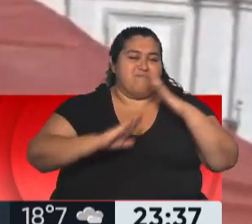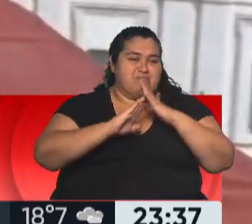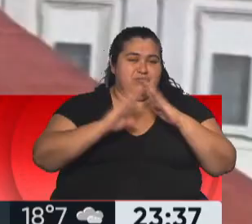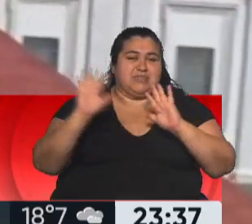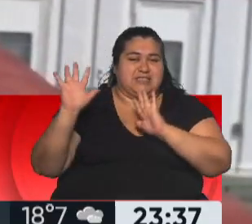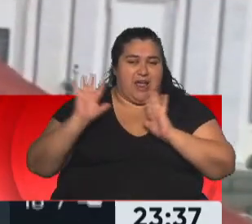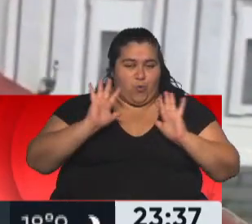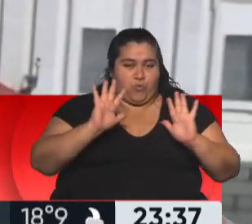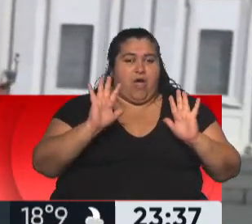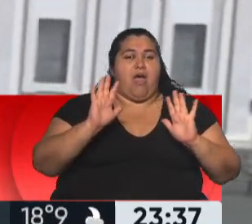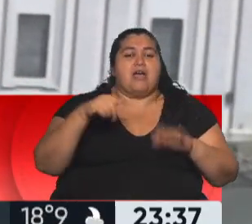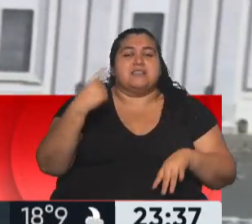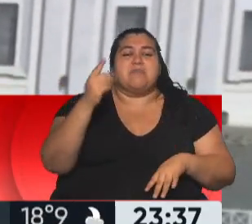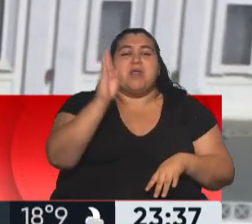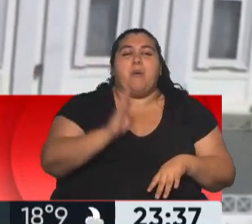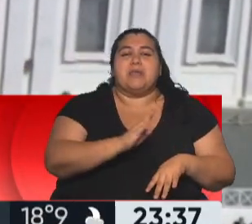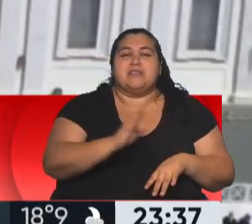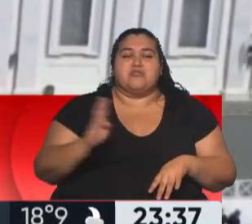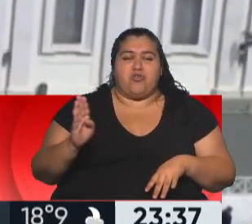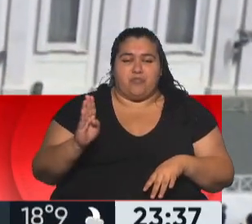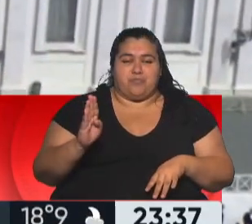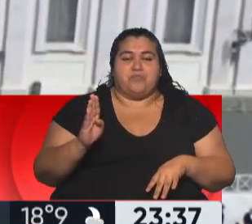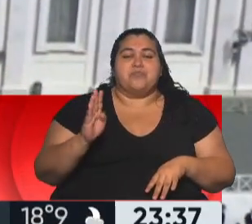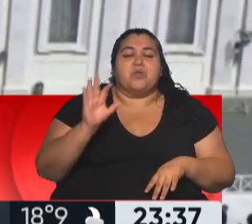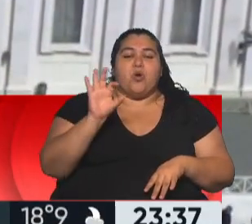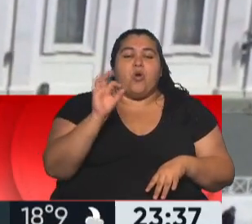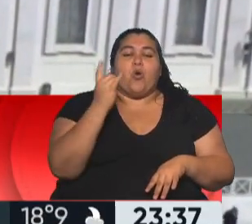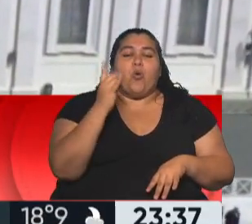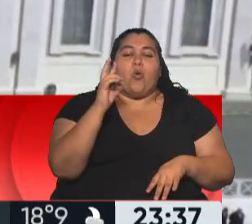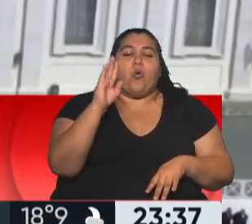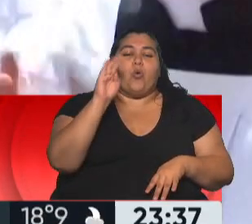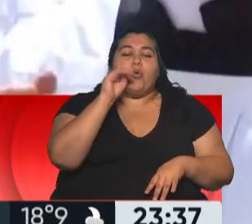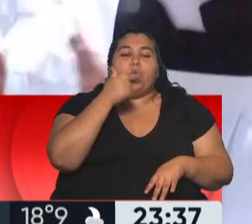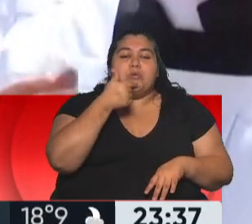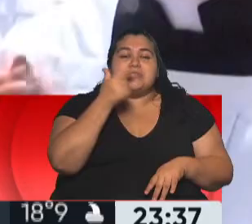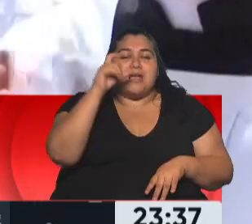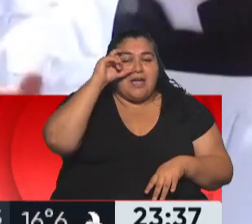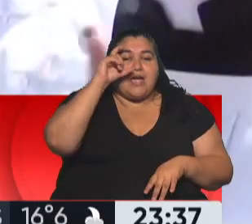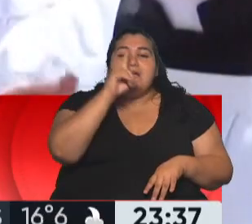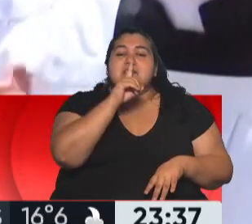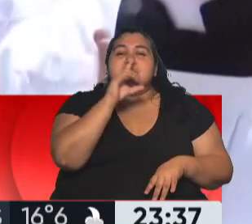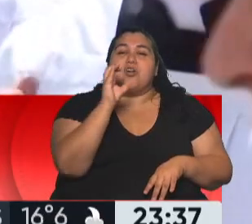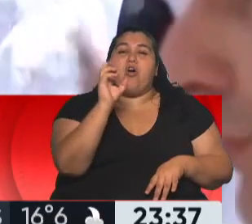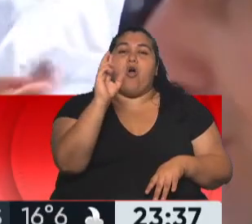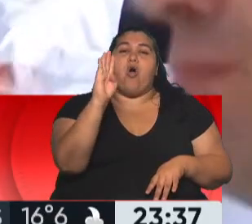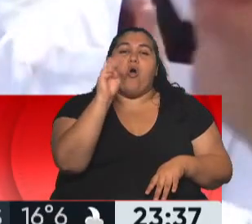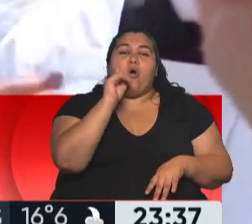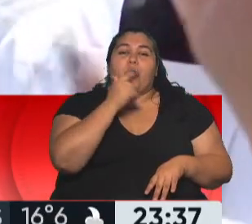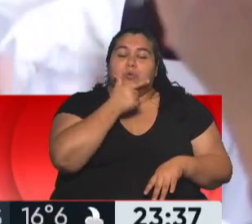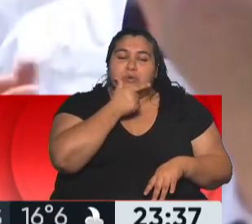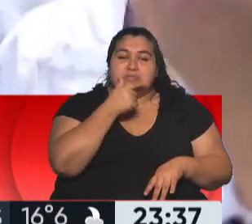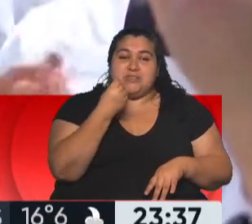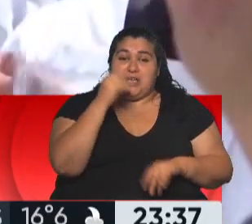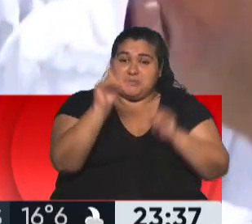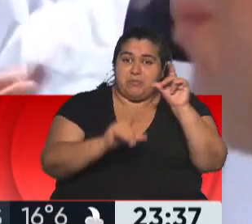la bendición habitual. Urbi et Orbi. El Papa descendió a la plaza y la recorrió con los fieles que lo